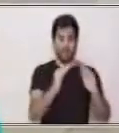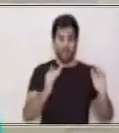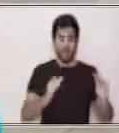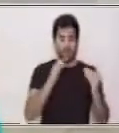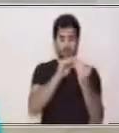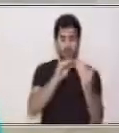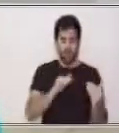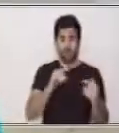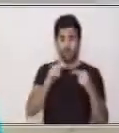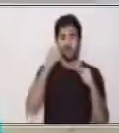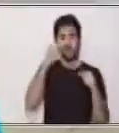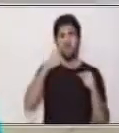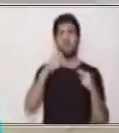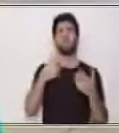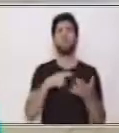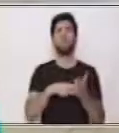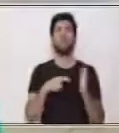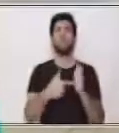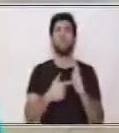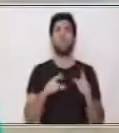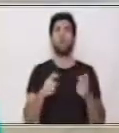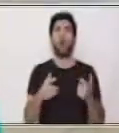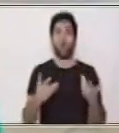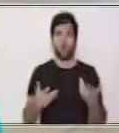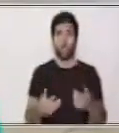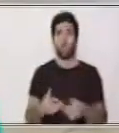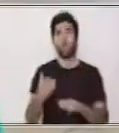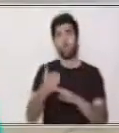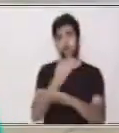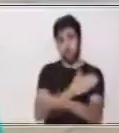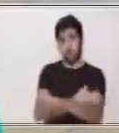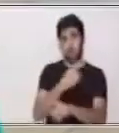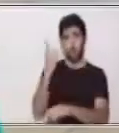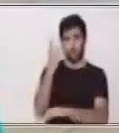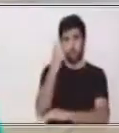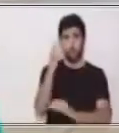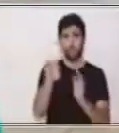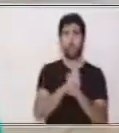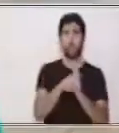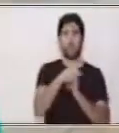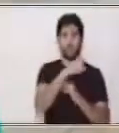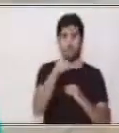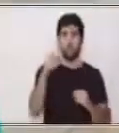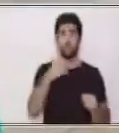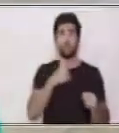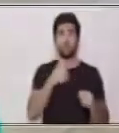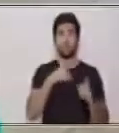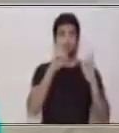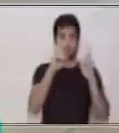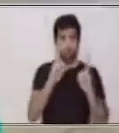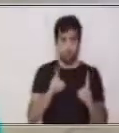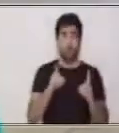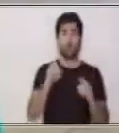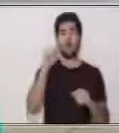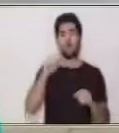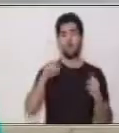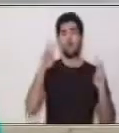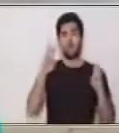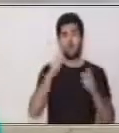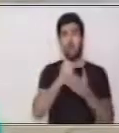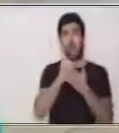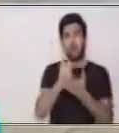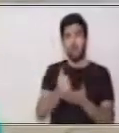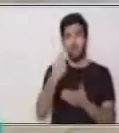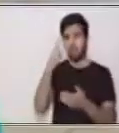te quiero hacer algunas recomendaciones, pero algo bien importante, si en casa hay alguna persona con alguna discapacidad, este tema les ayudará